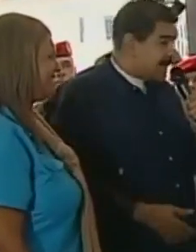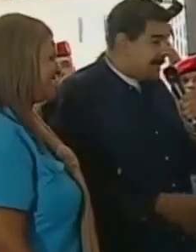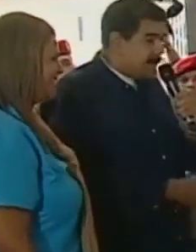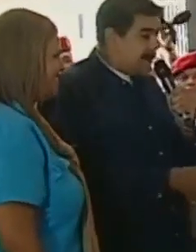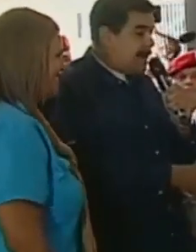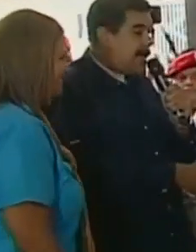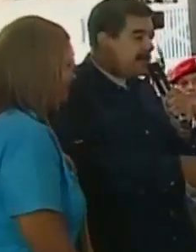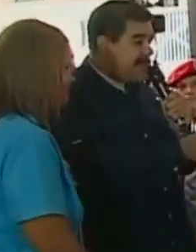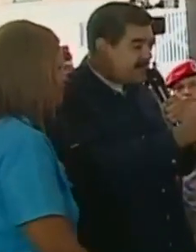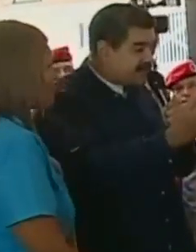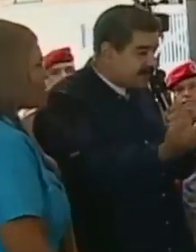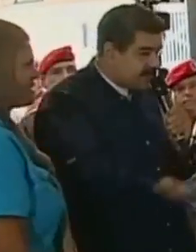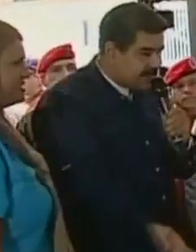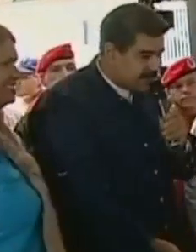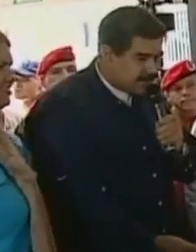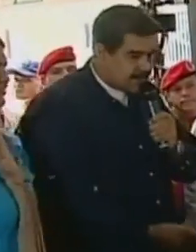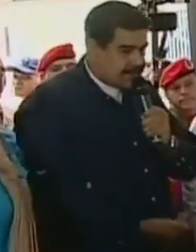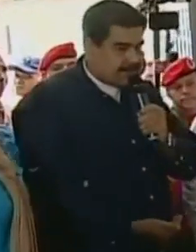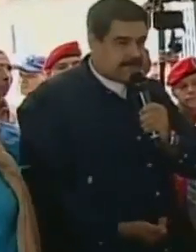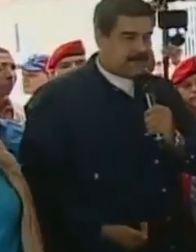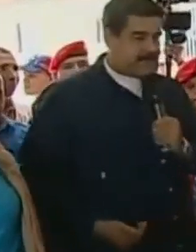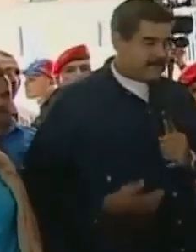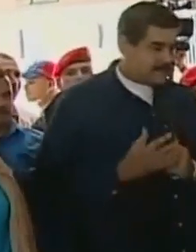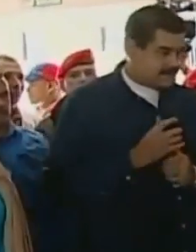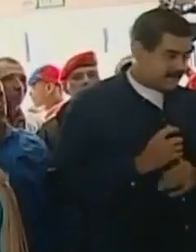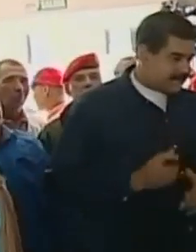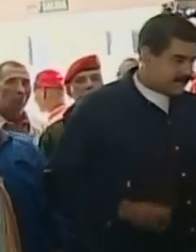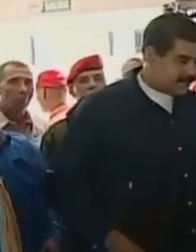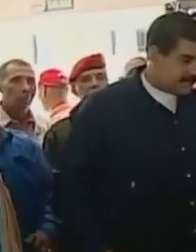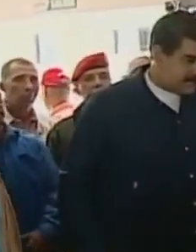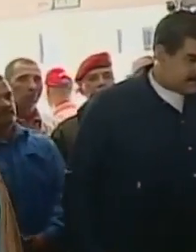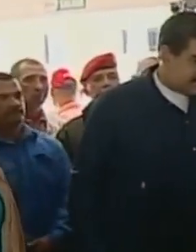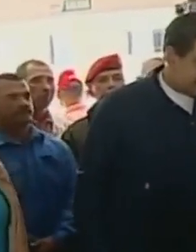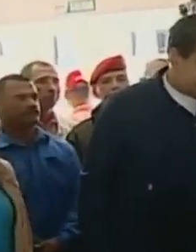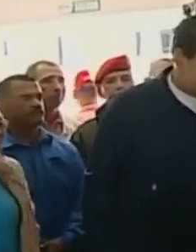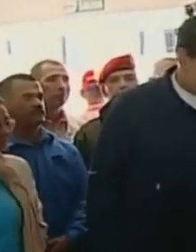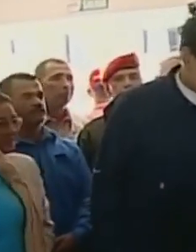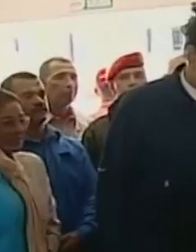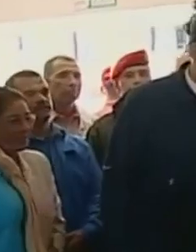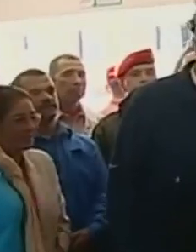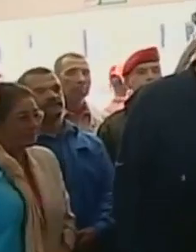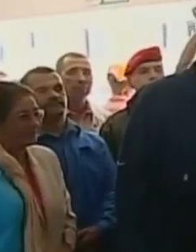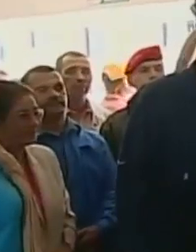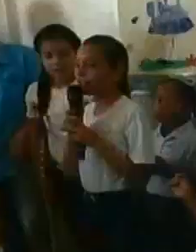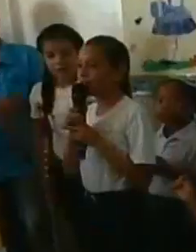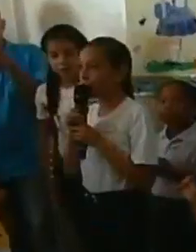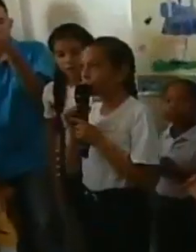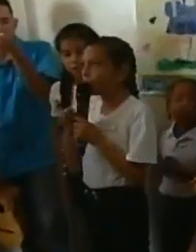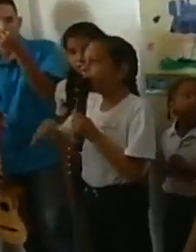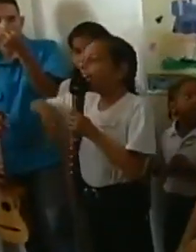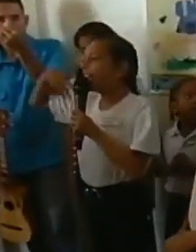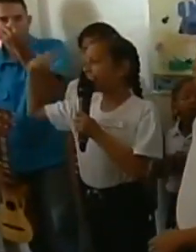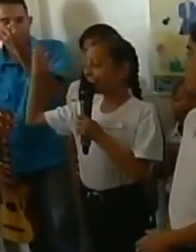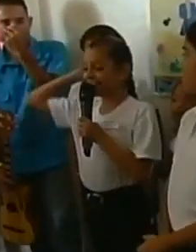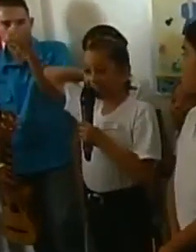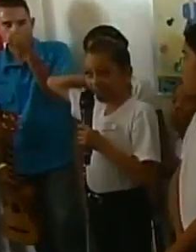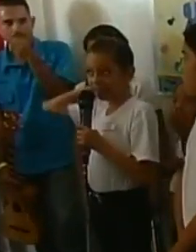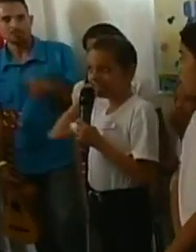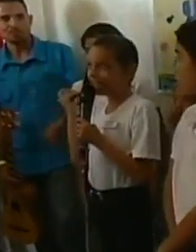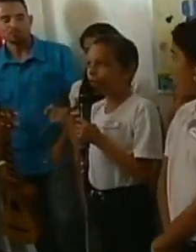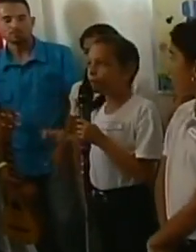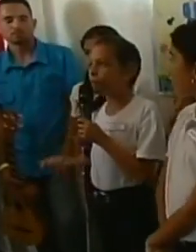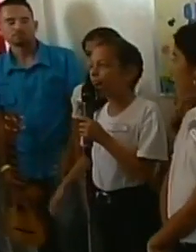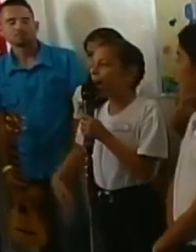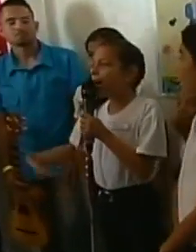cantar? Adelante. Vienen 40 jinetes con un rumor del joropo. El que tiene